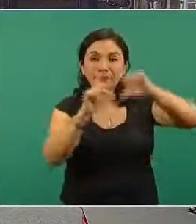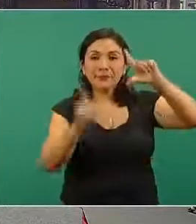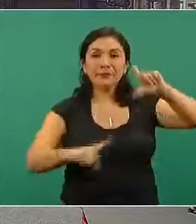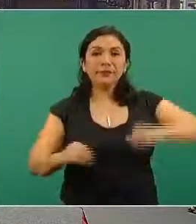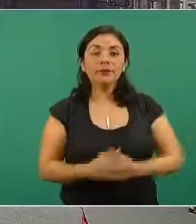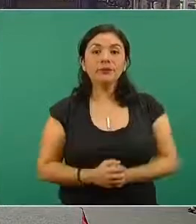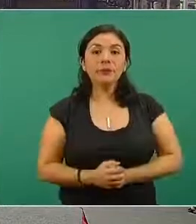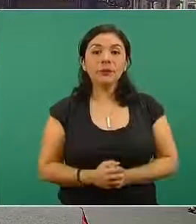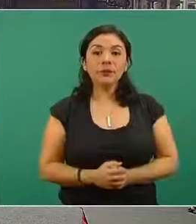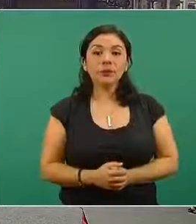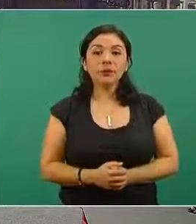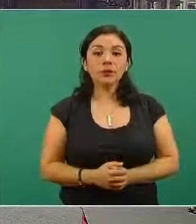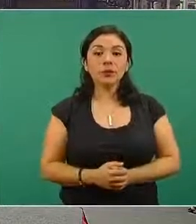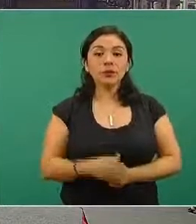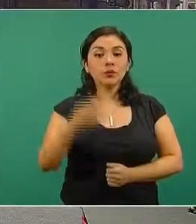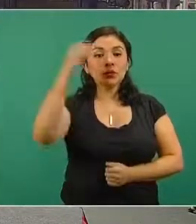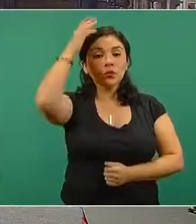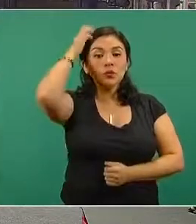Vacunación.